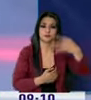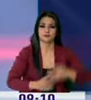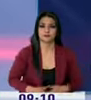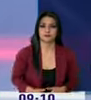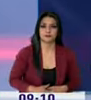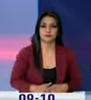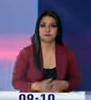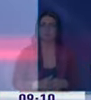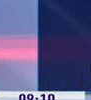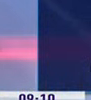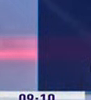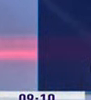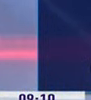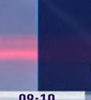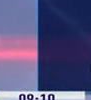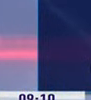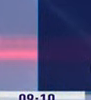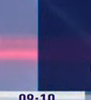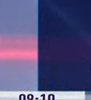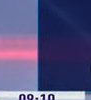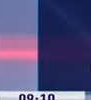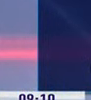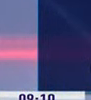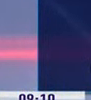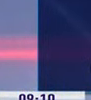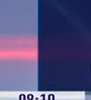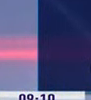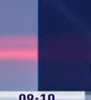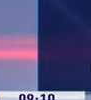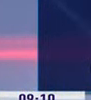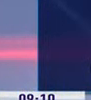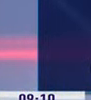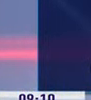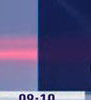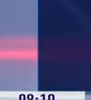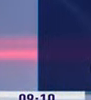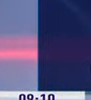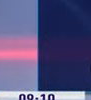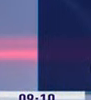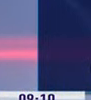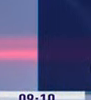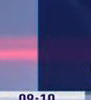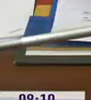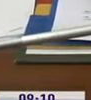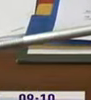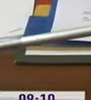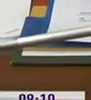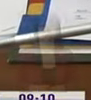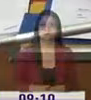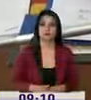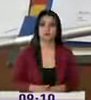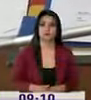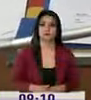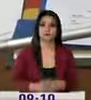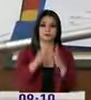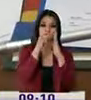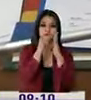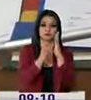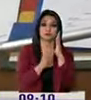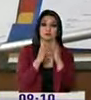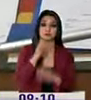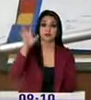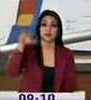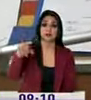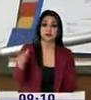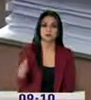transversales: la prevención, la atención, la protección y la reparación a la mujer víctima de violencia. La normativa contempla que el